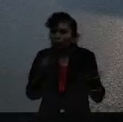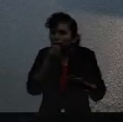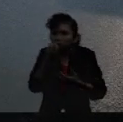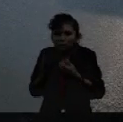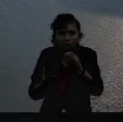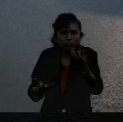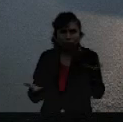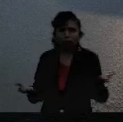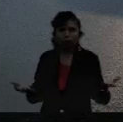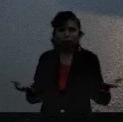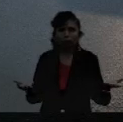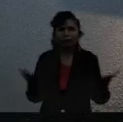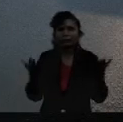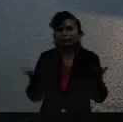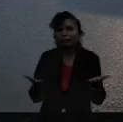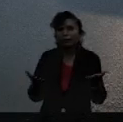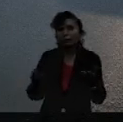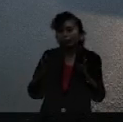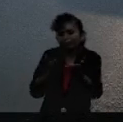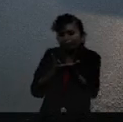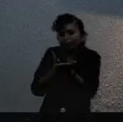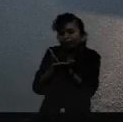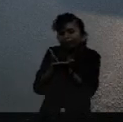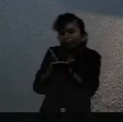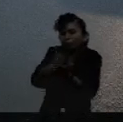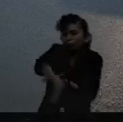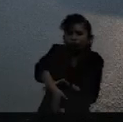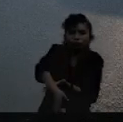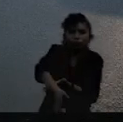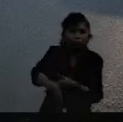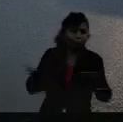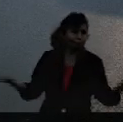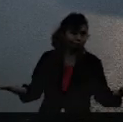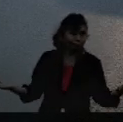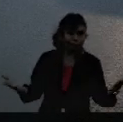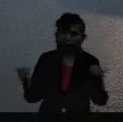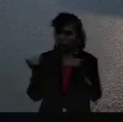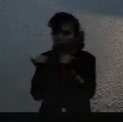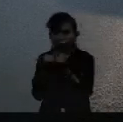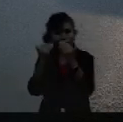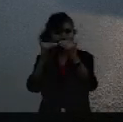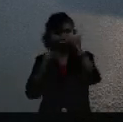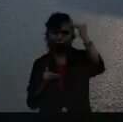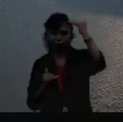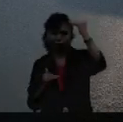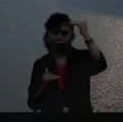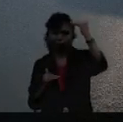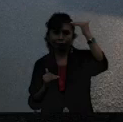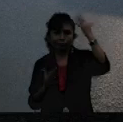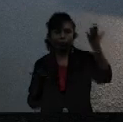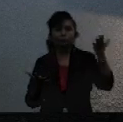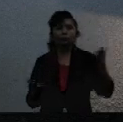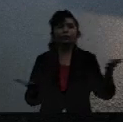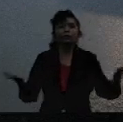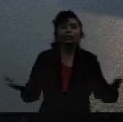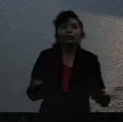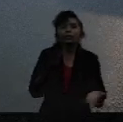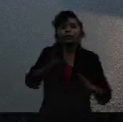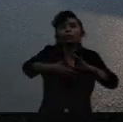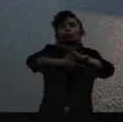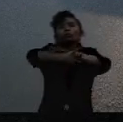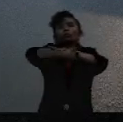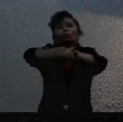algún momento se perdió el rumbo el crecimiento ya no fue parejo se perdió el sentido